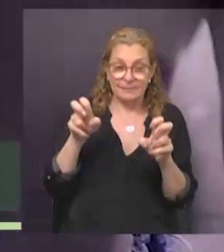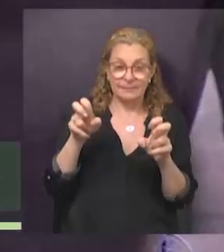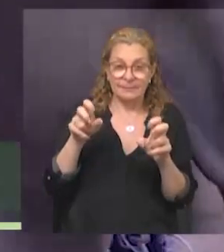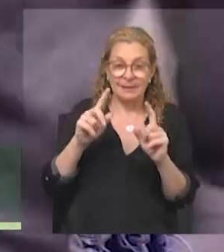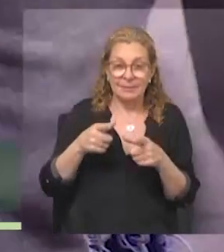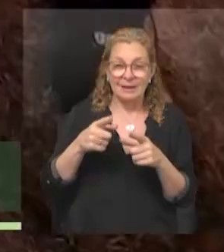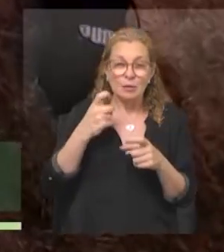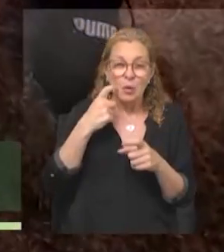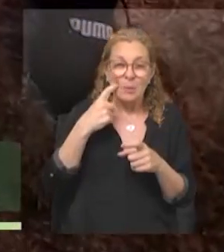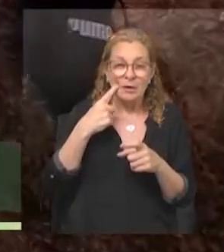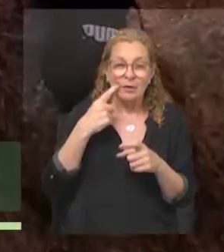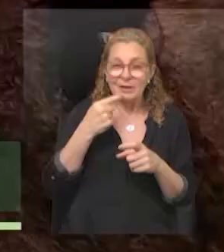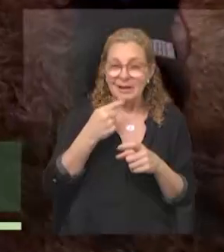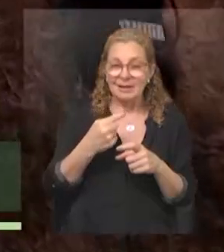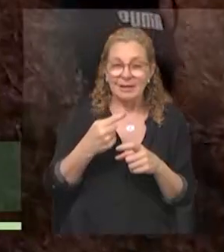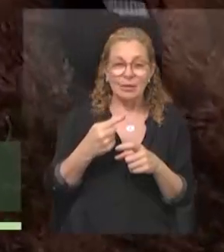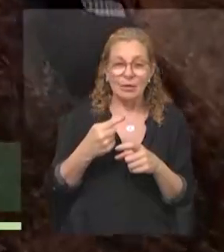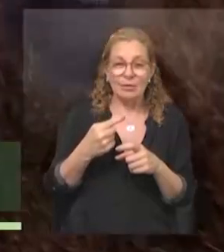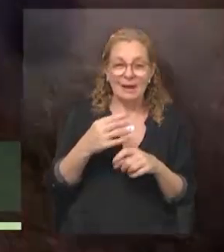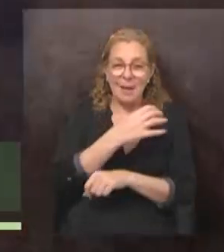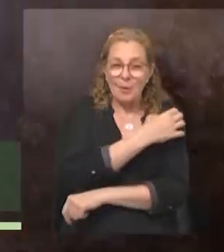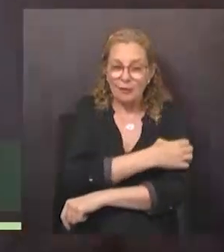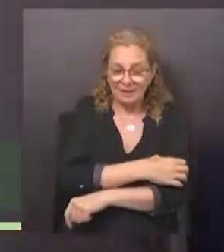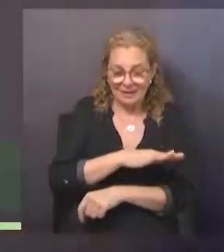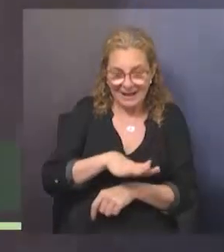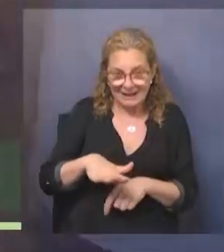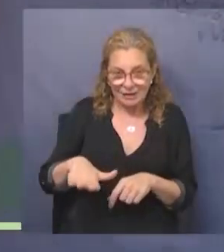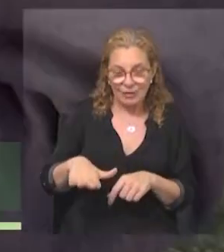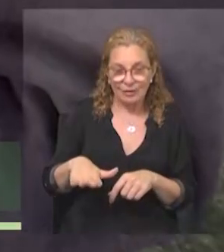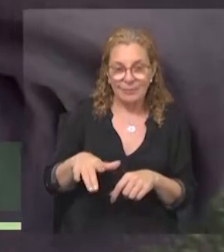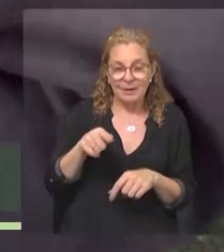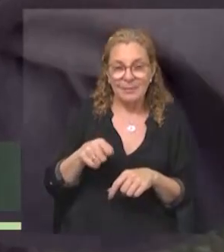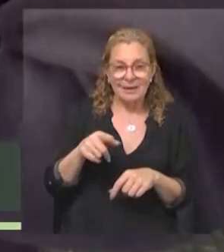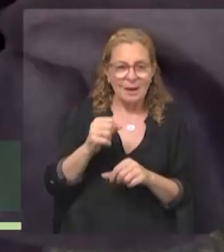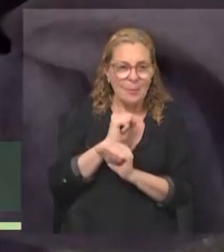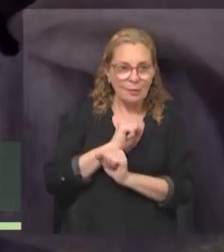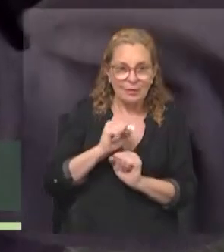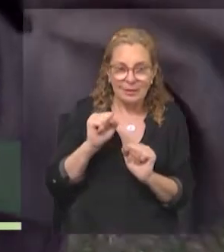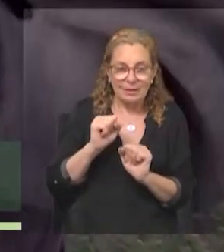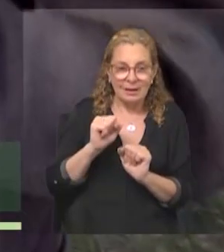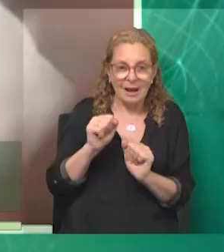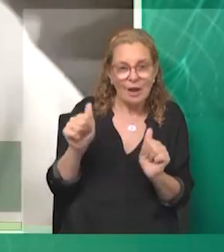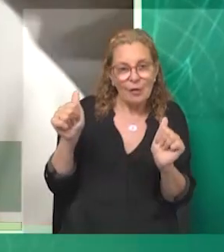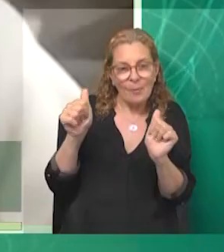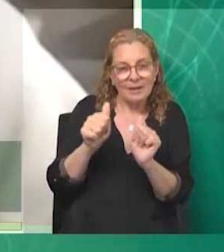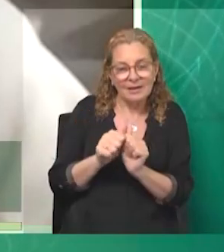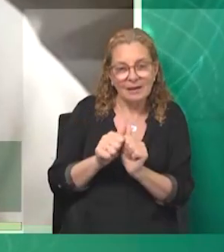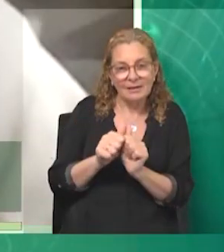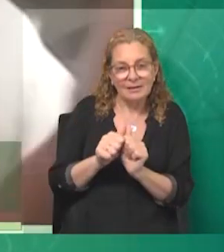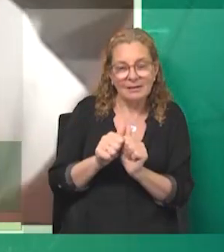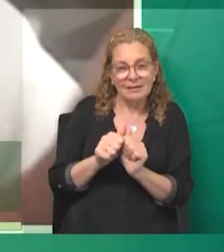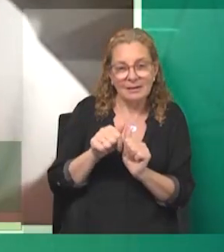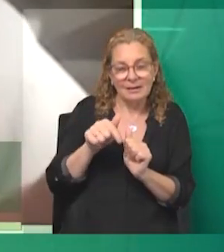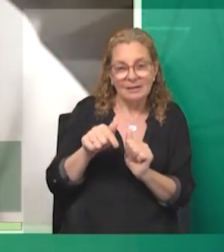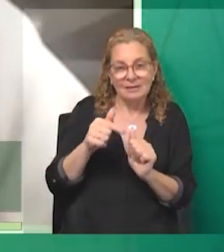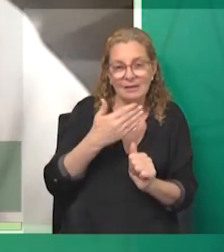han dado cifras de lo que es la la pobreza infantil para mí era imposible acompañar este a